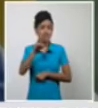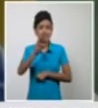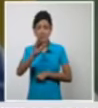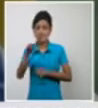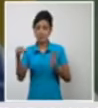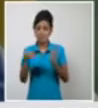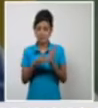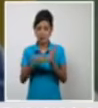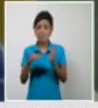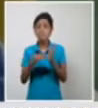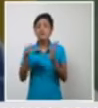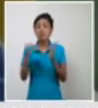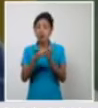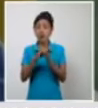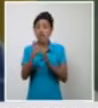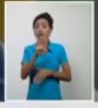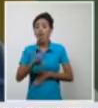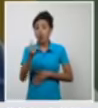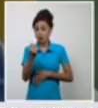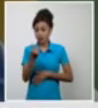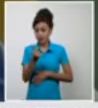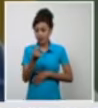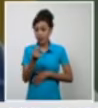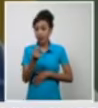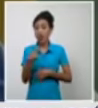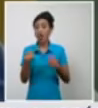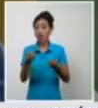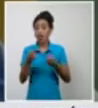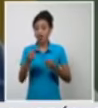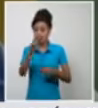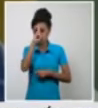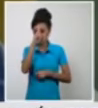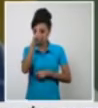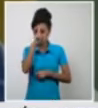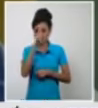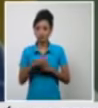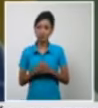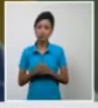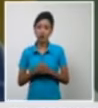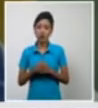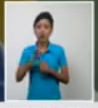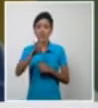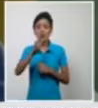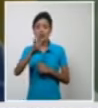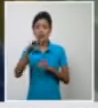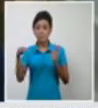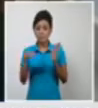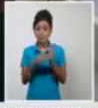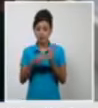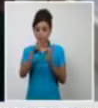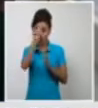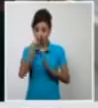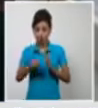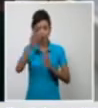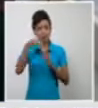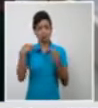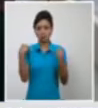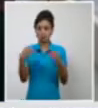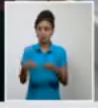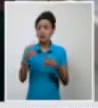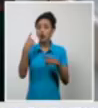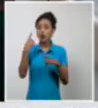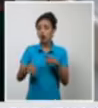el gasto de salud, despidió 43 mil doctores y 25 mil enfermeros